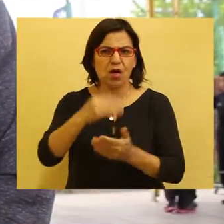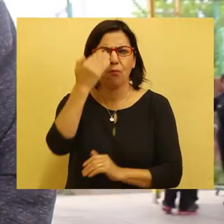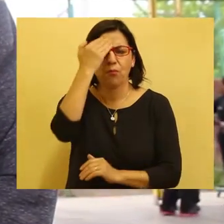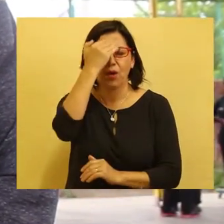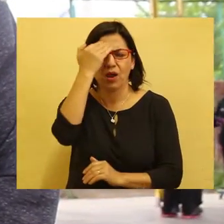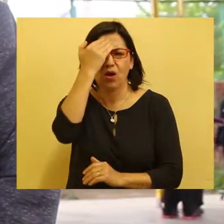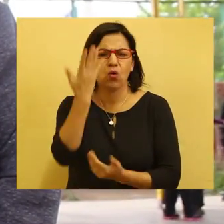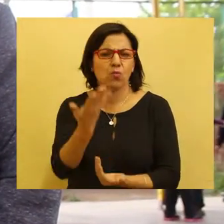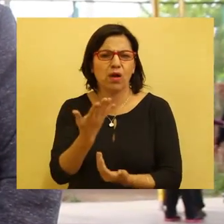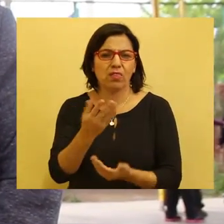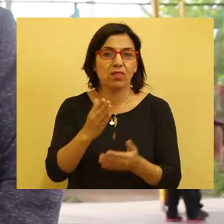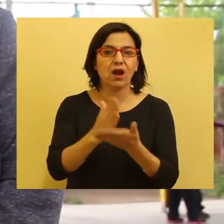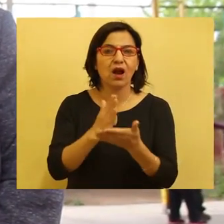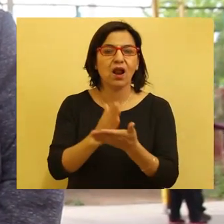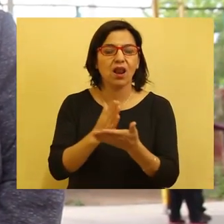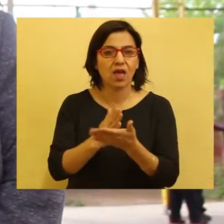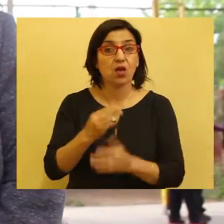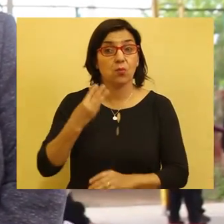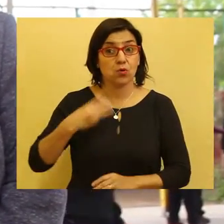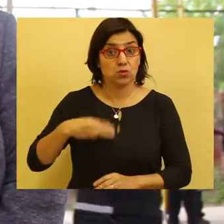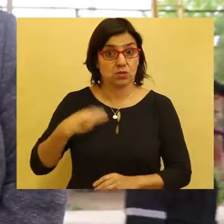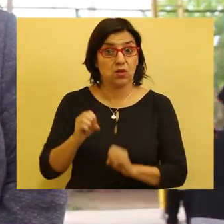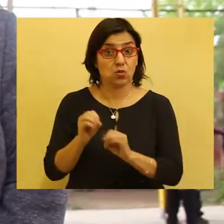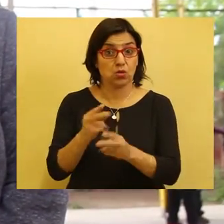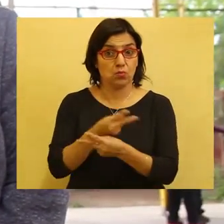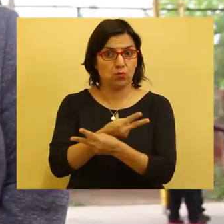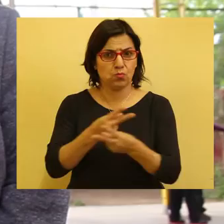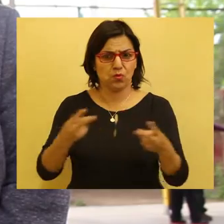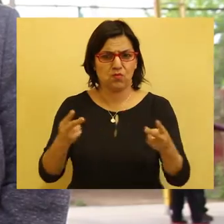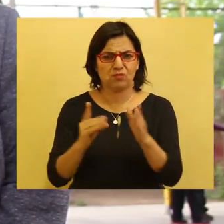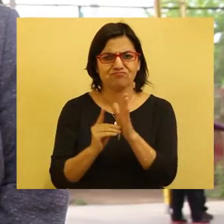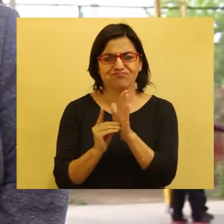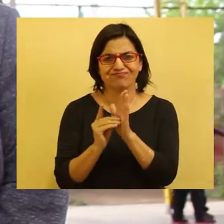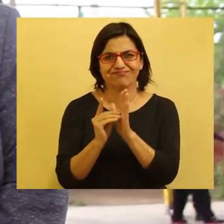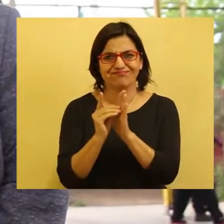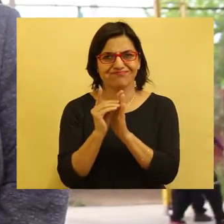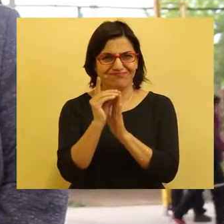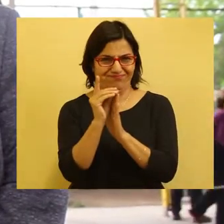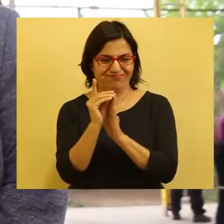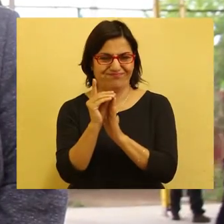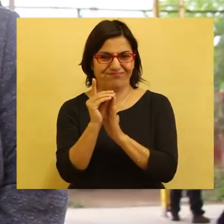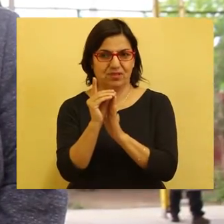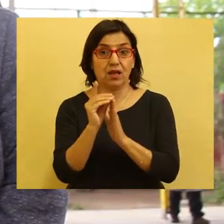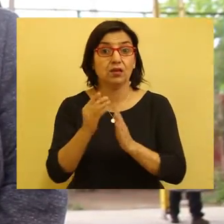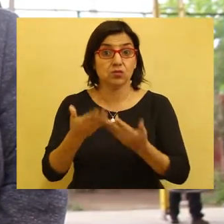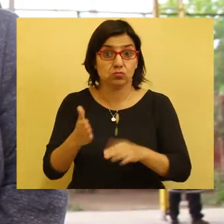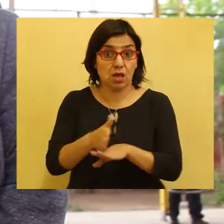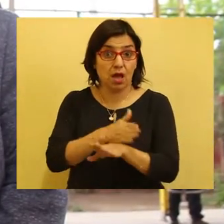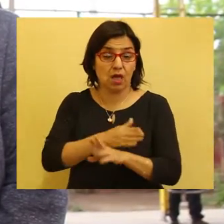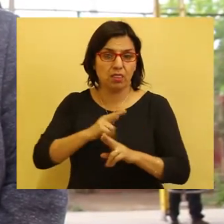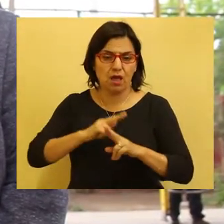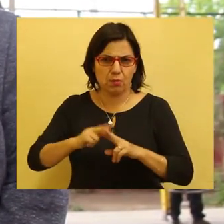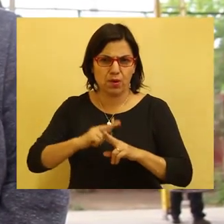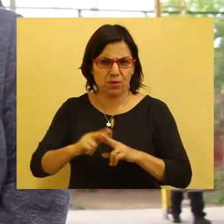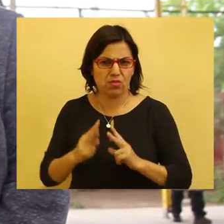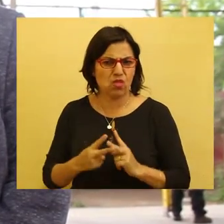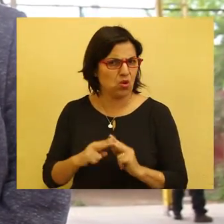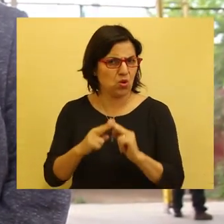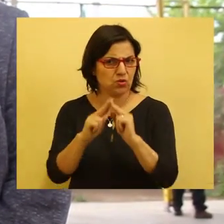preocupados de que los colegios municipales de la educación pública empiecen a crecer. Por eso se le ha